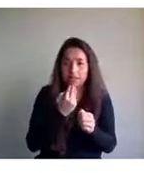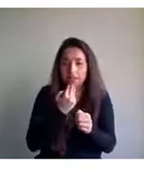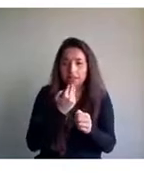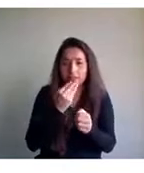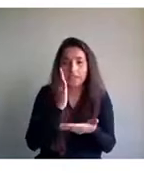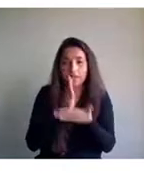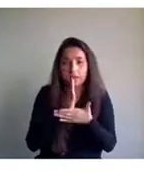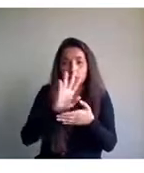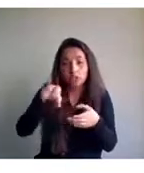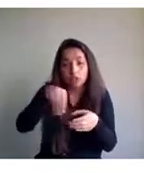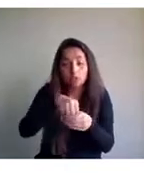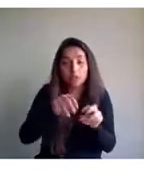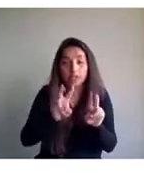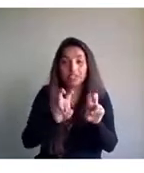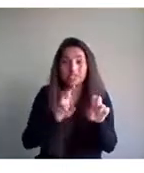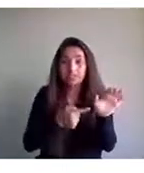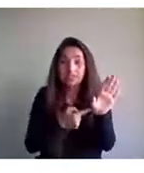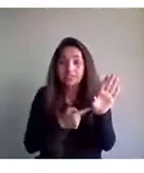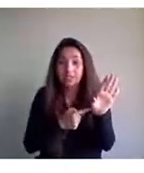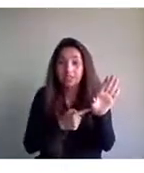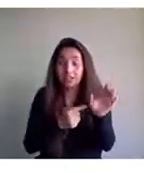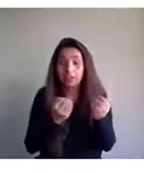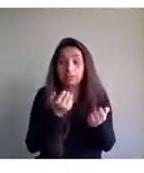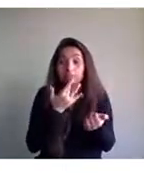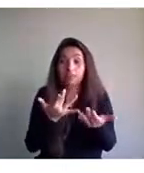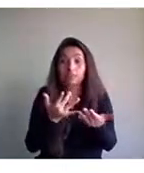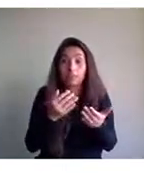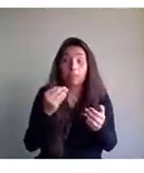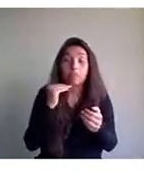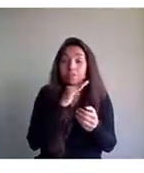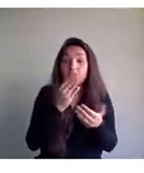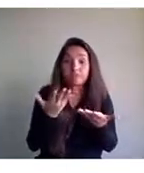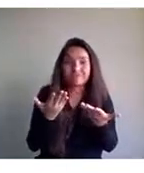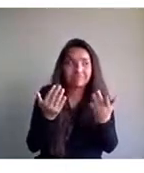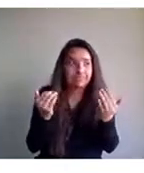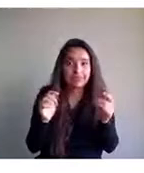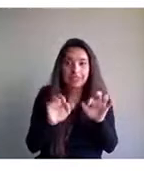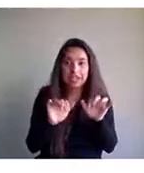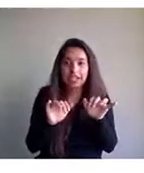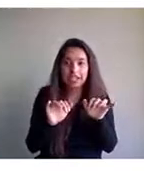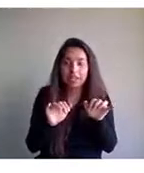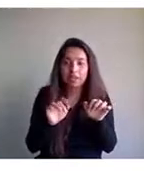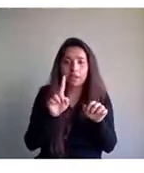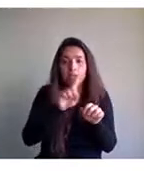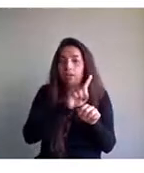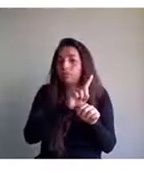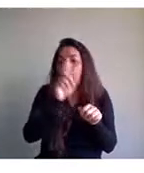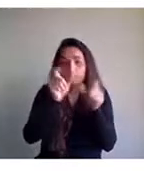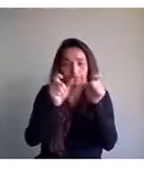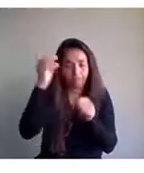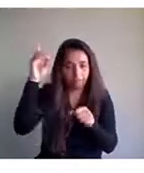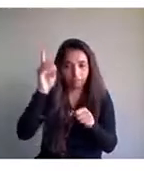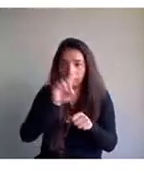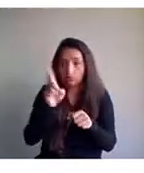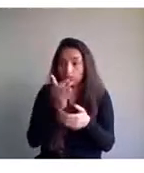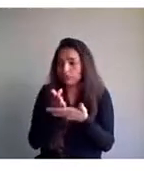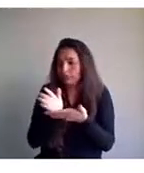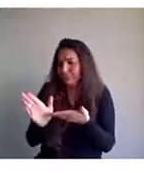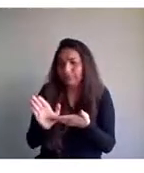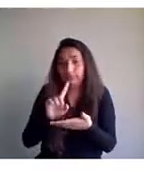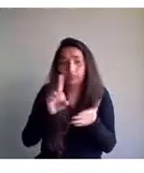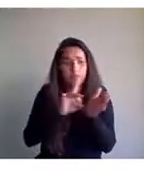acelerador de las políticas de inclusión en el caso de las personas con capacidad el es de buena idea para que la disputan